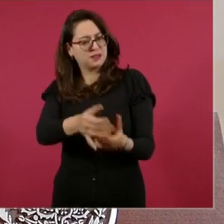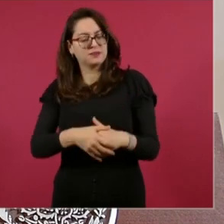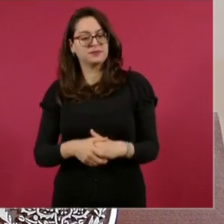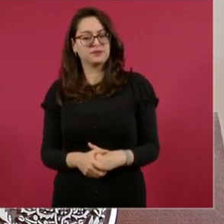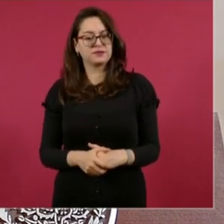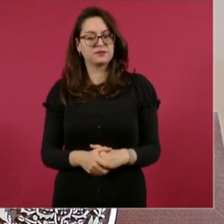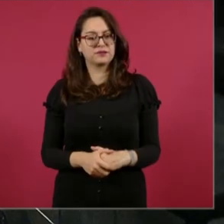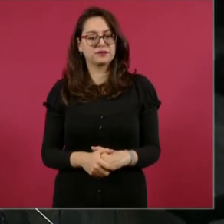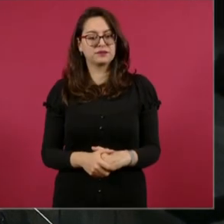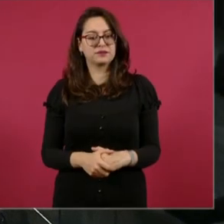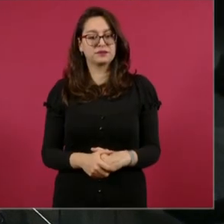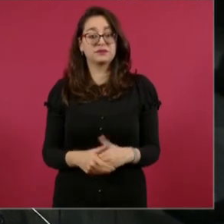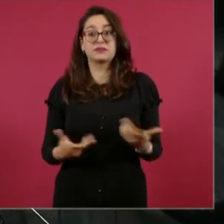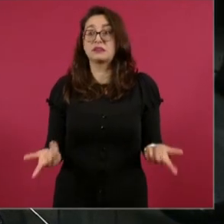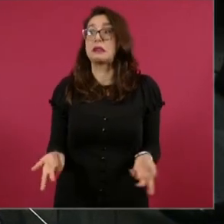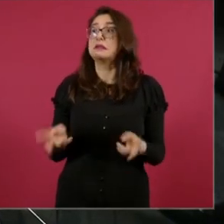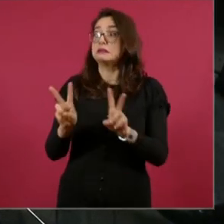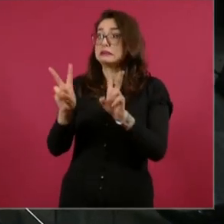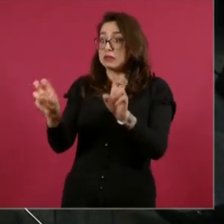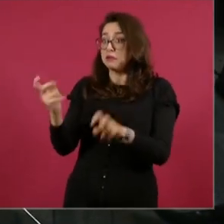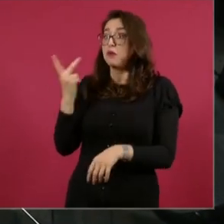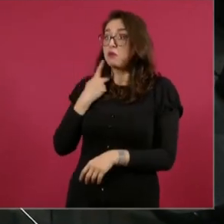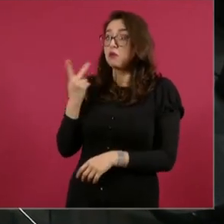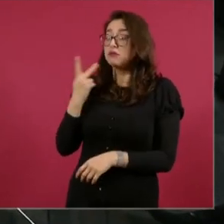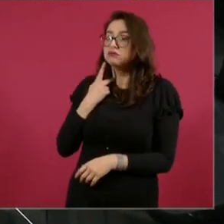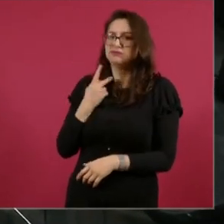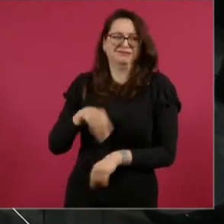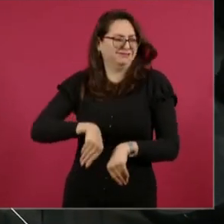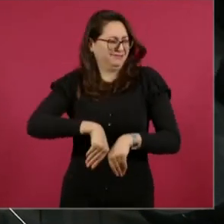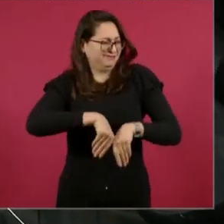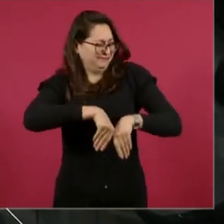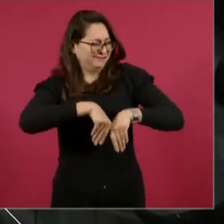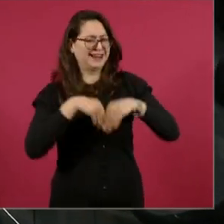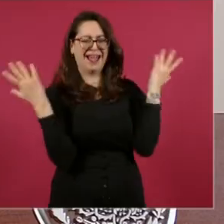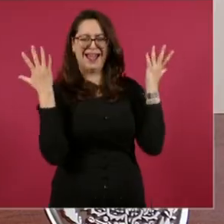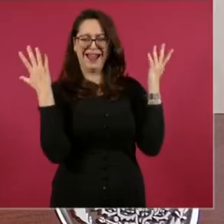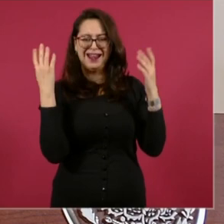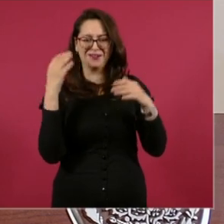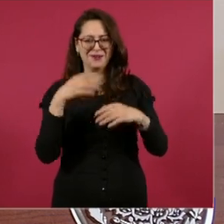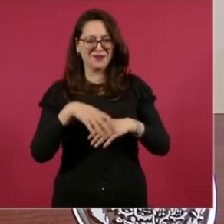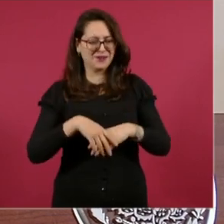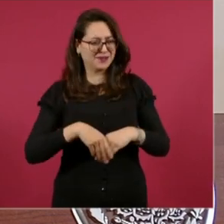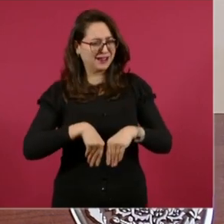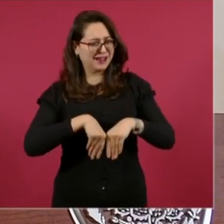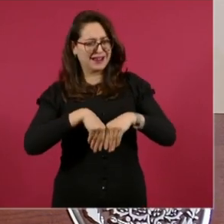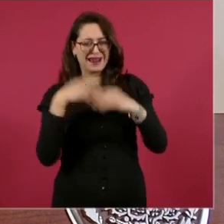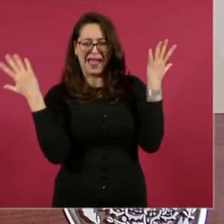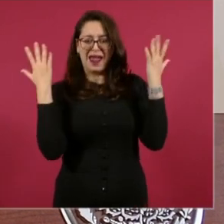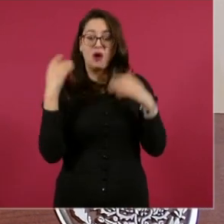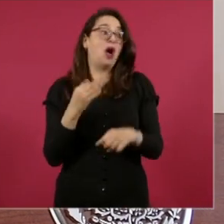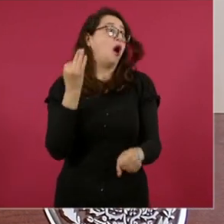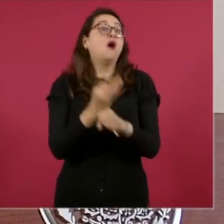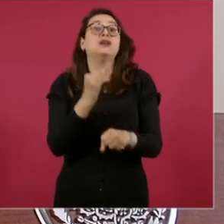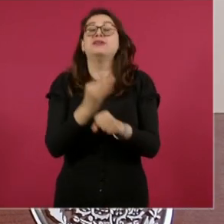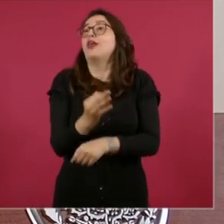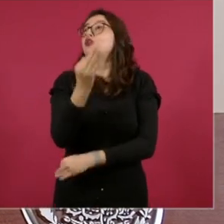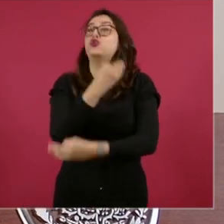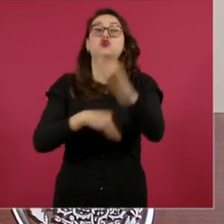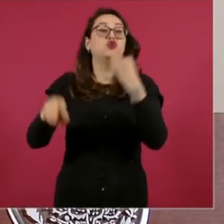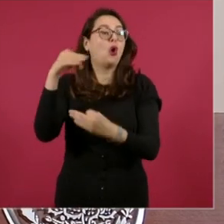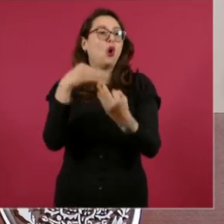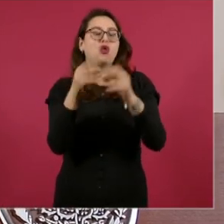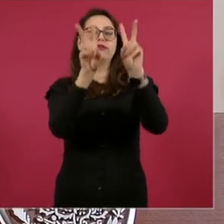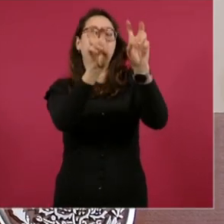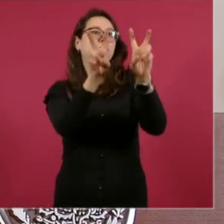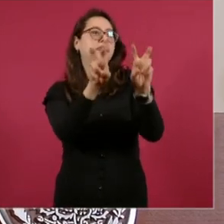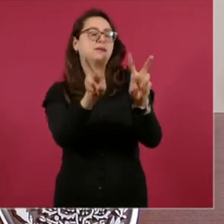O sea, que es más político este asunto que… Claro, que claro, realmente. No, pero claro, ahorita todo. Pues